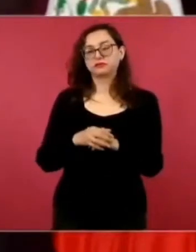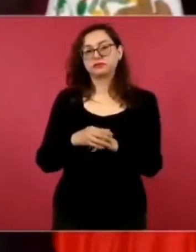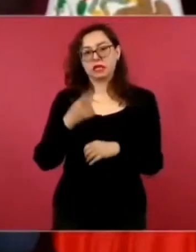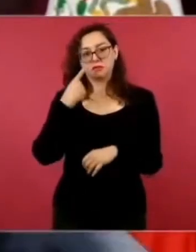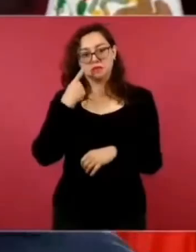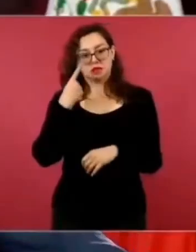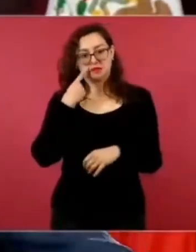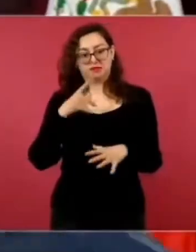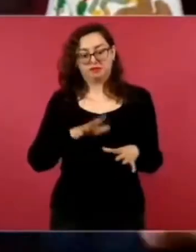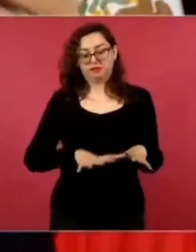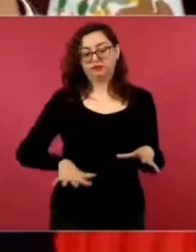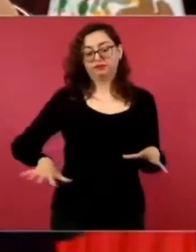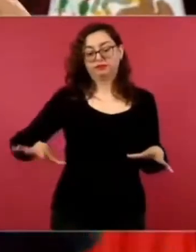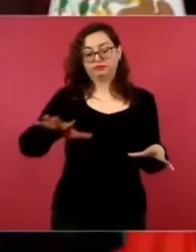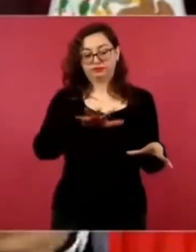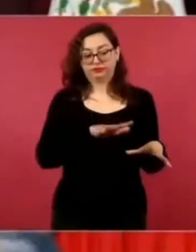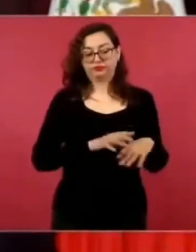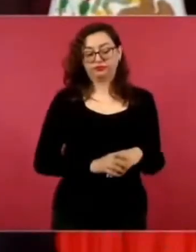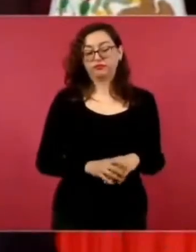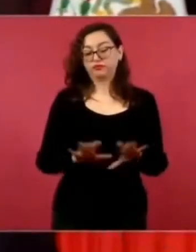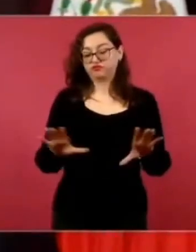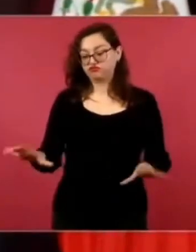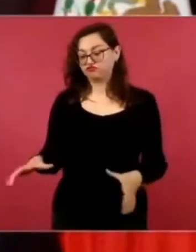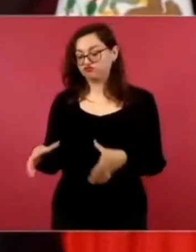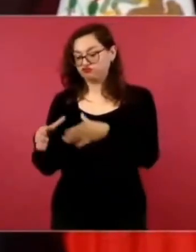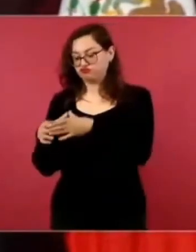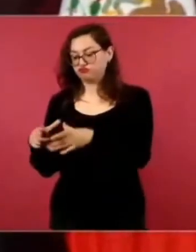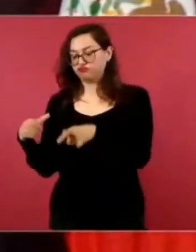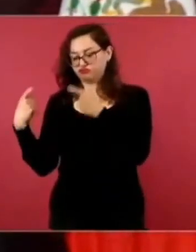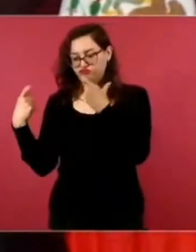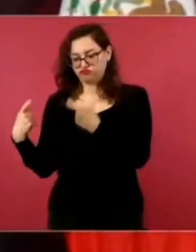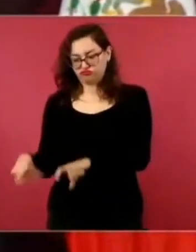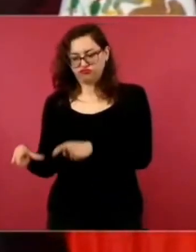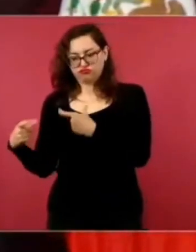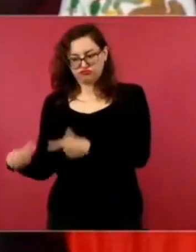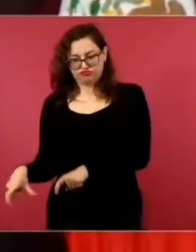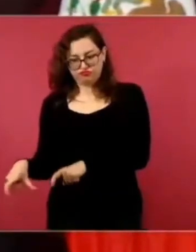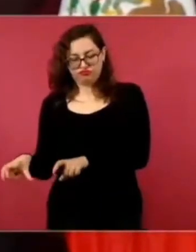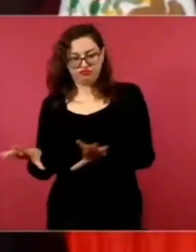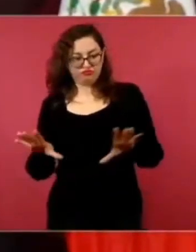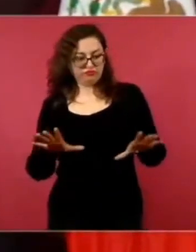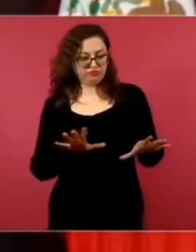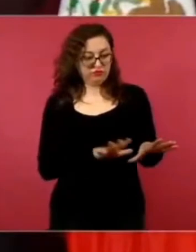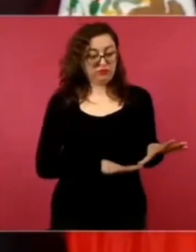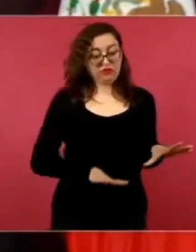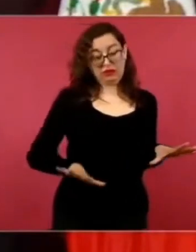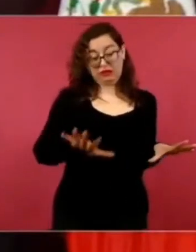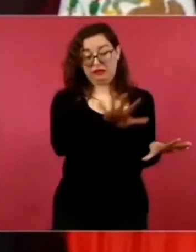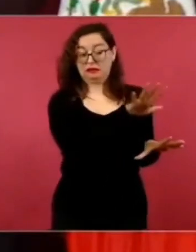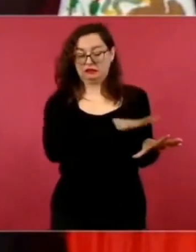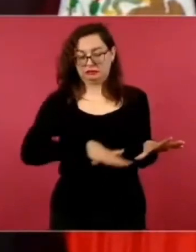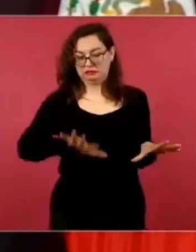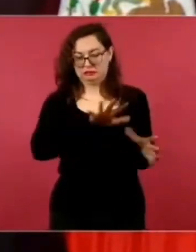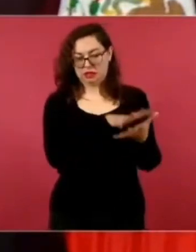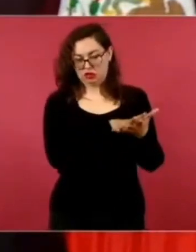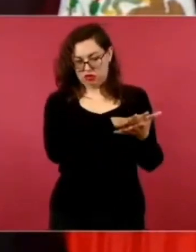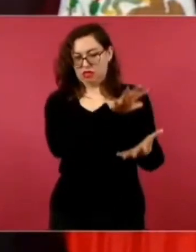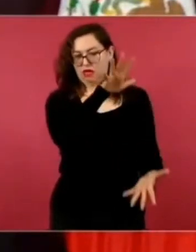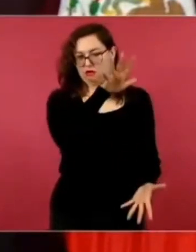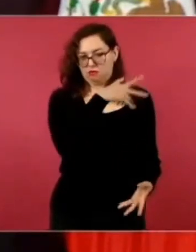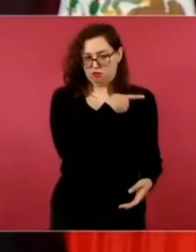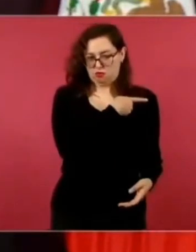y que la acumulación de capital se llevaba a cabo por la explotación